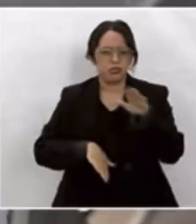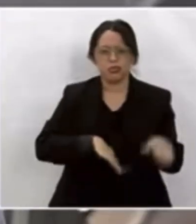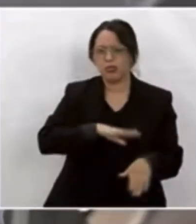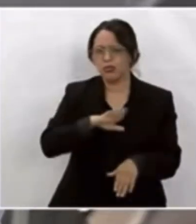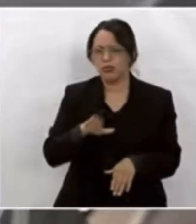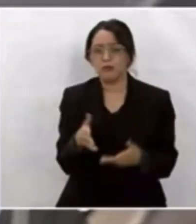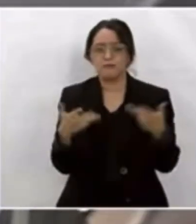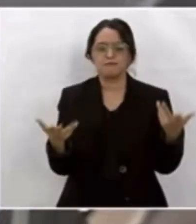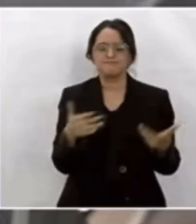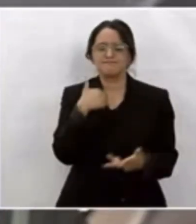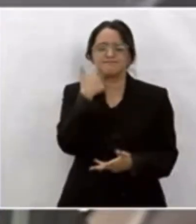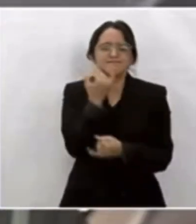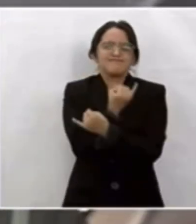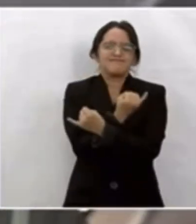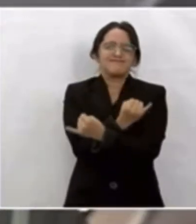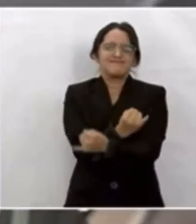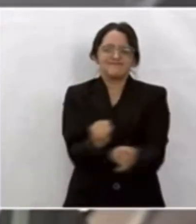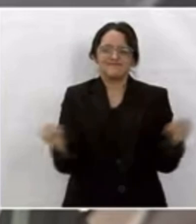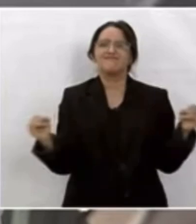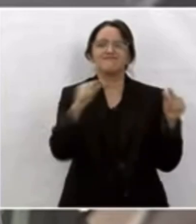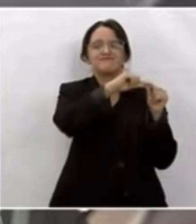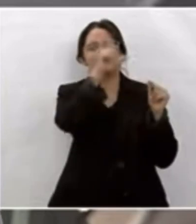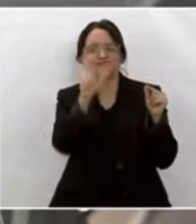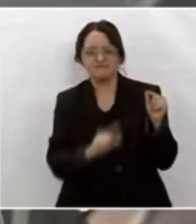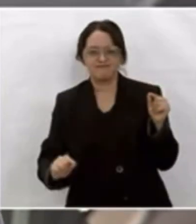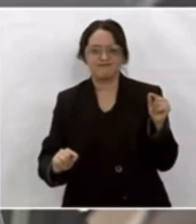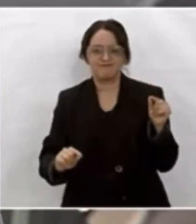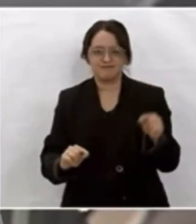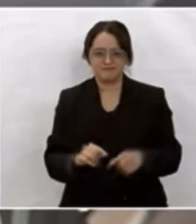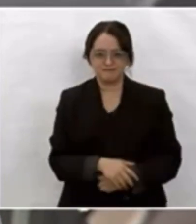por la independencia de nuestra nación.